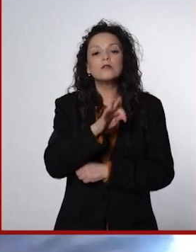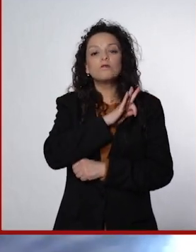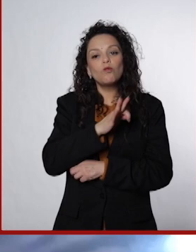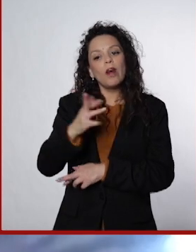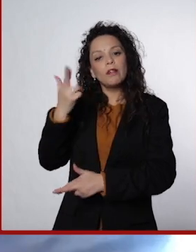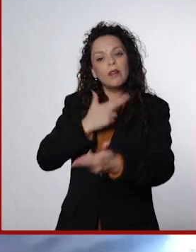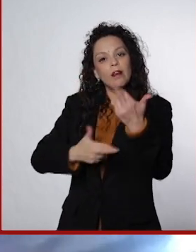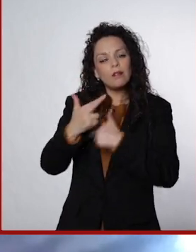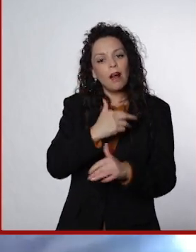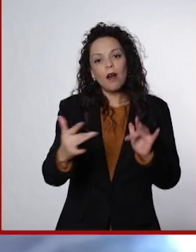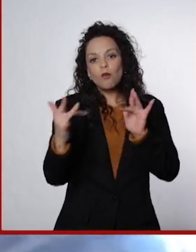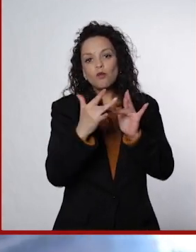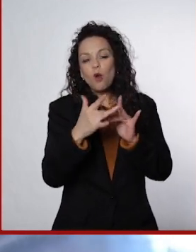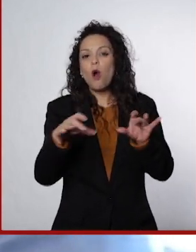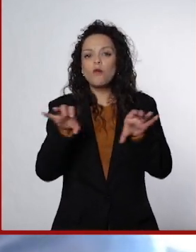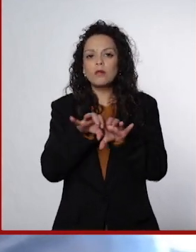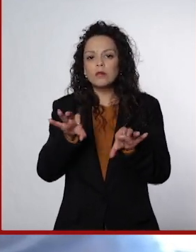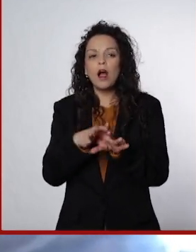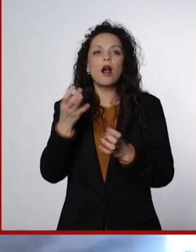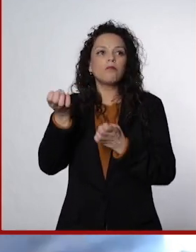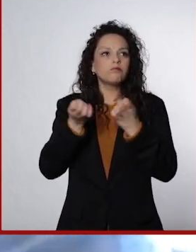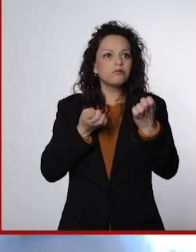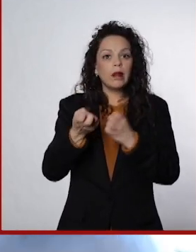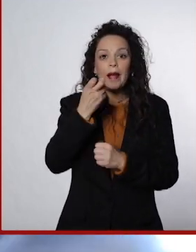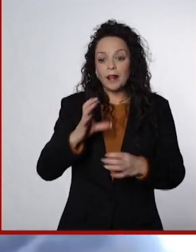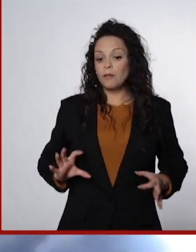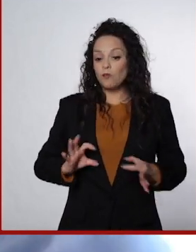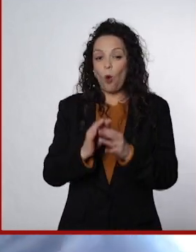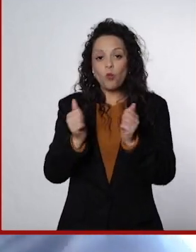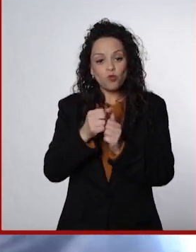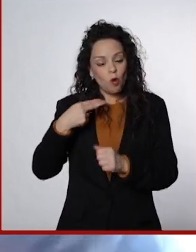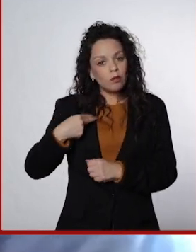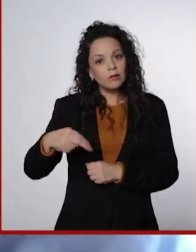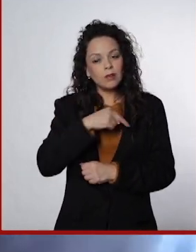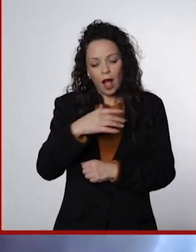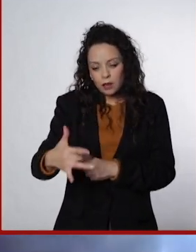puedas recontactar a esa parte de nosotros empática y